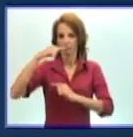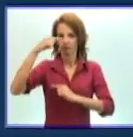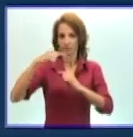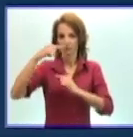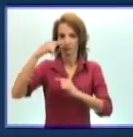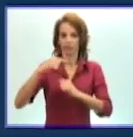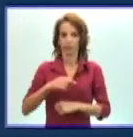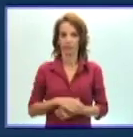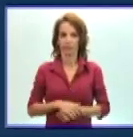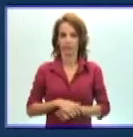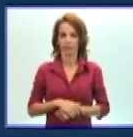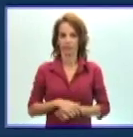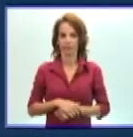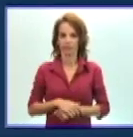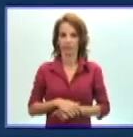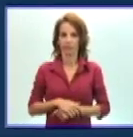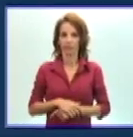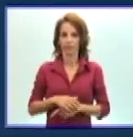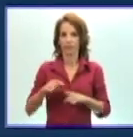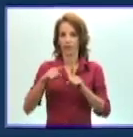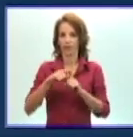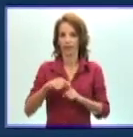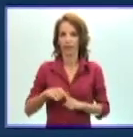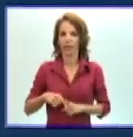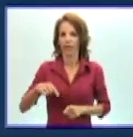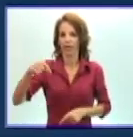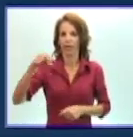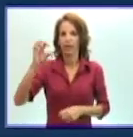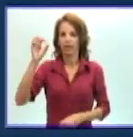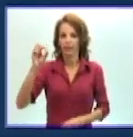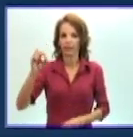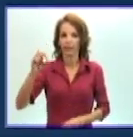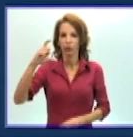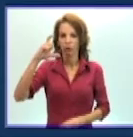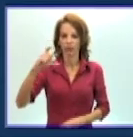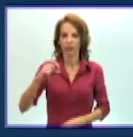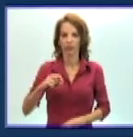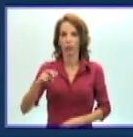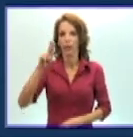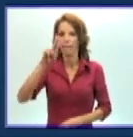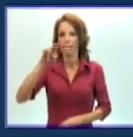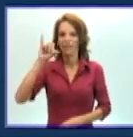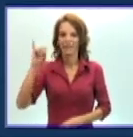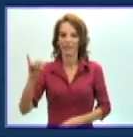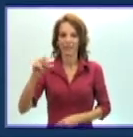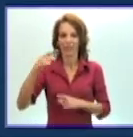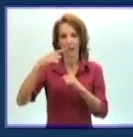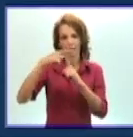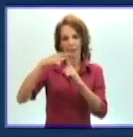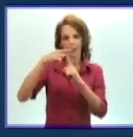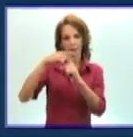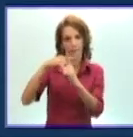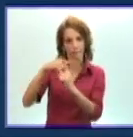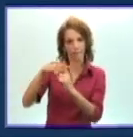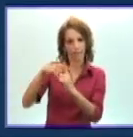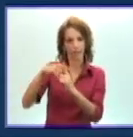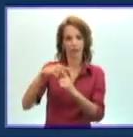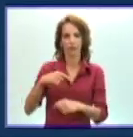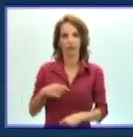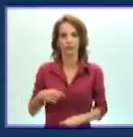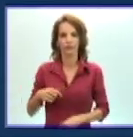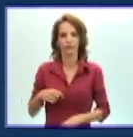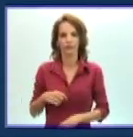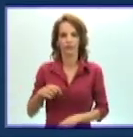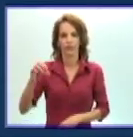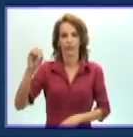la escala en grados Celsius fue de 26 más menos 2 grados Celsius. Observen.